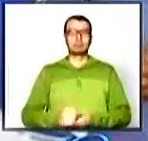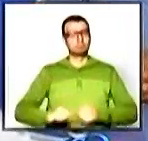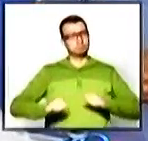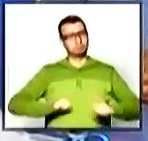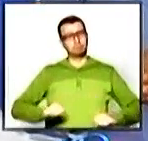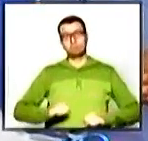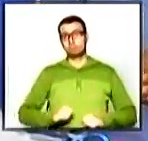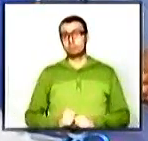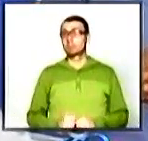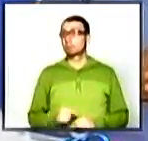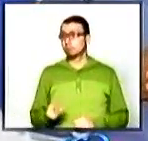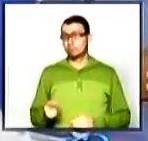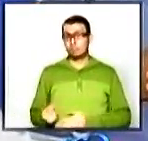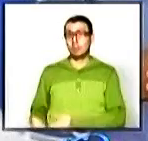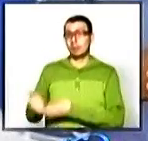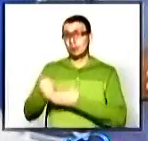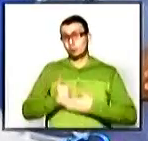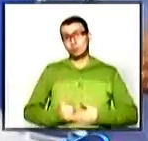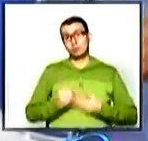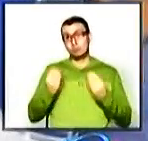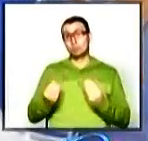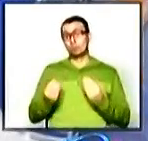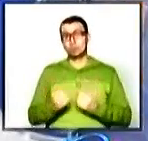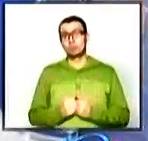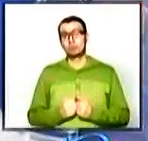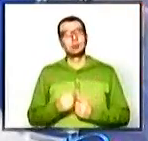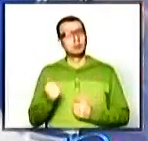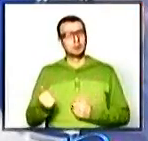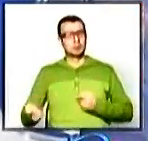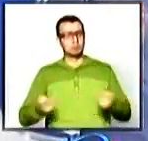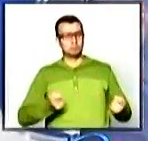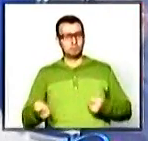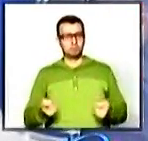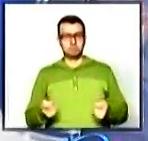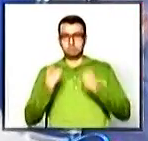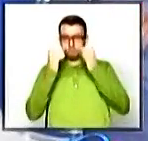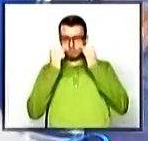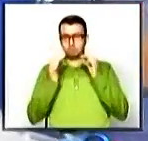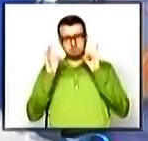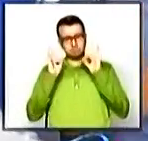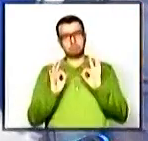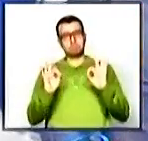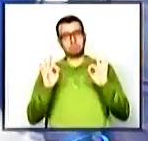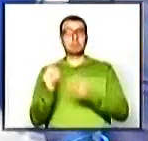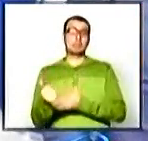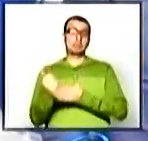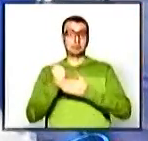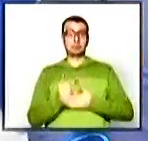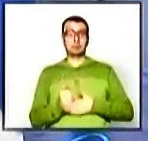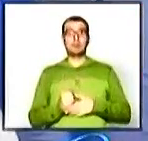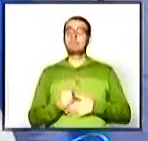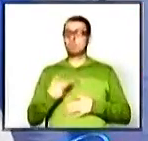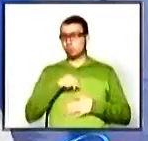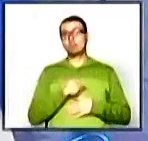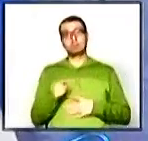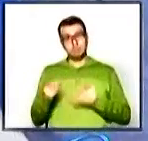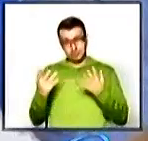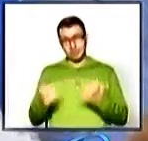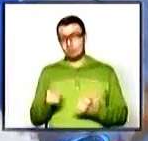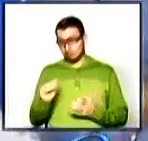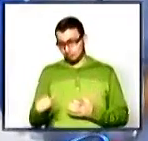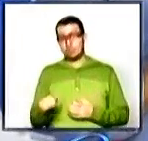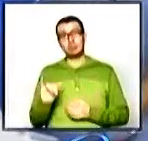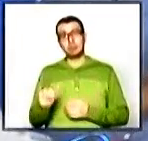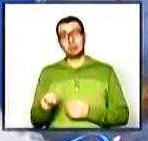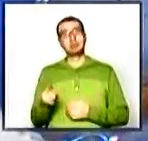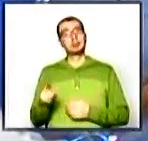ser de gran ayuda para el manejo de la tensión osteoarticular. Eso es lo que nosotros queremos hoy con este programa